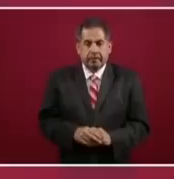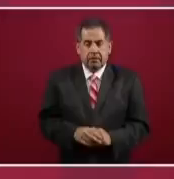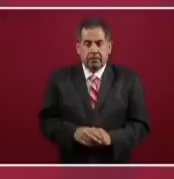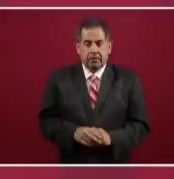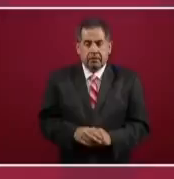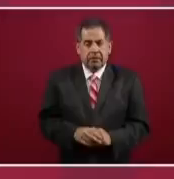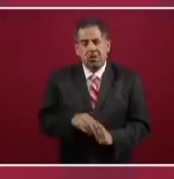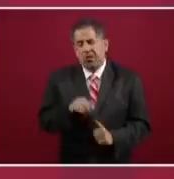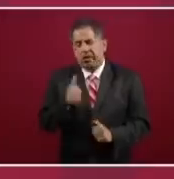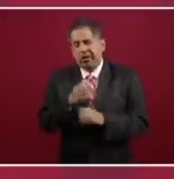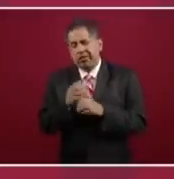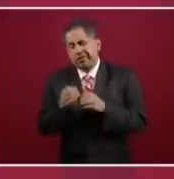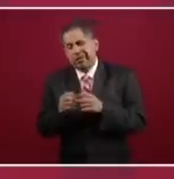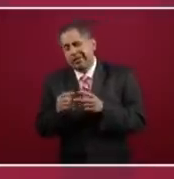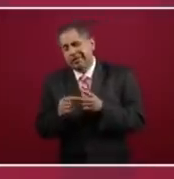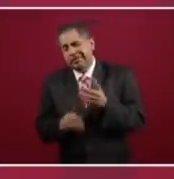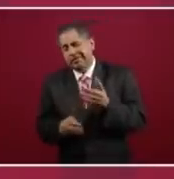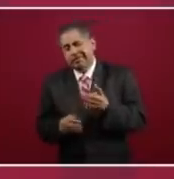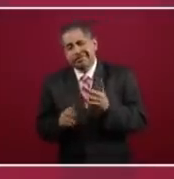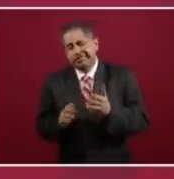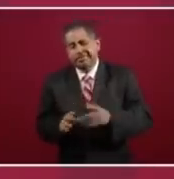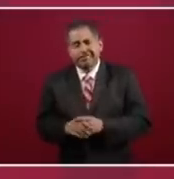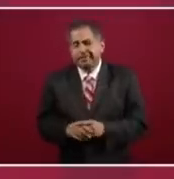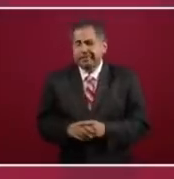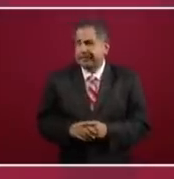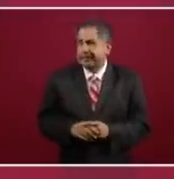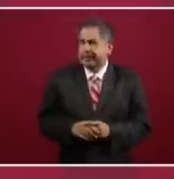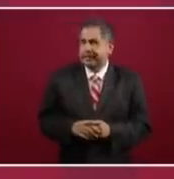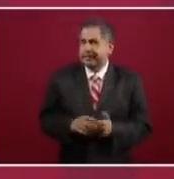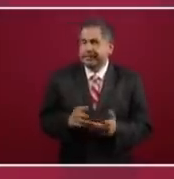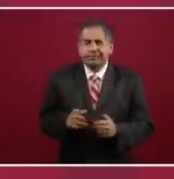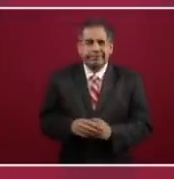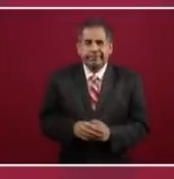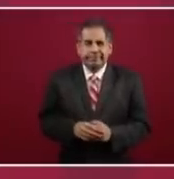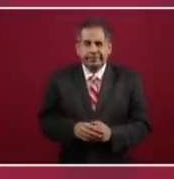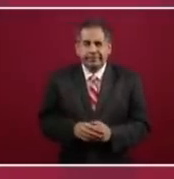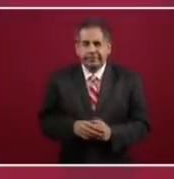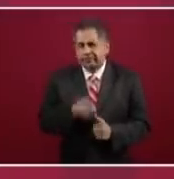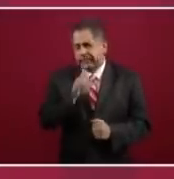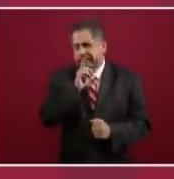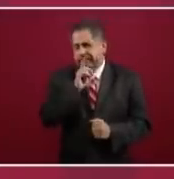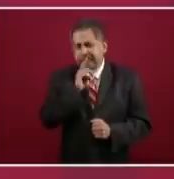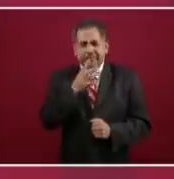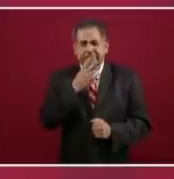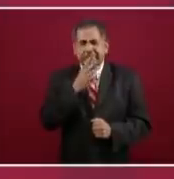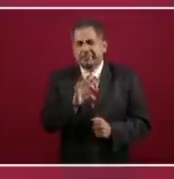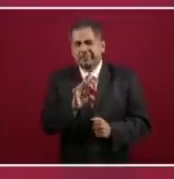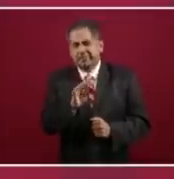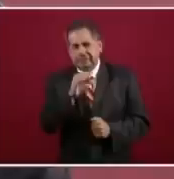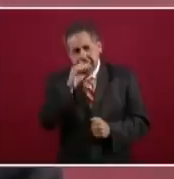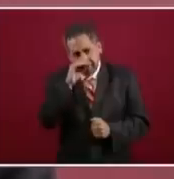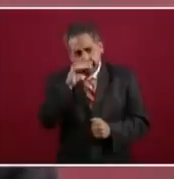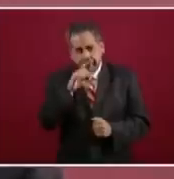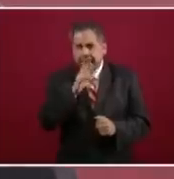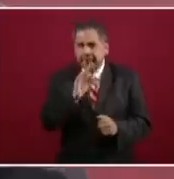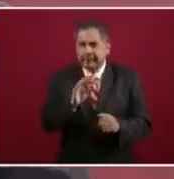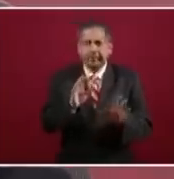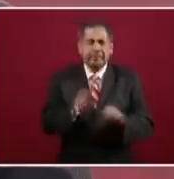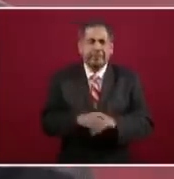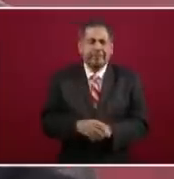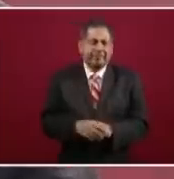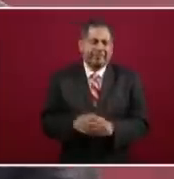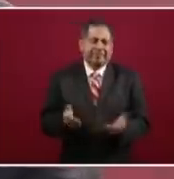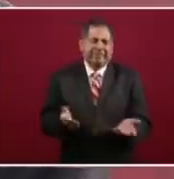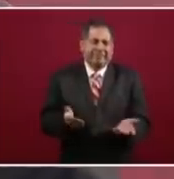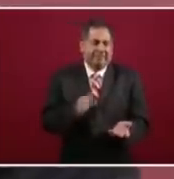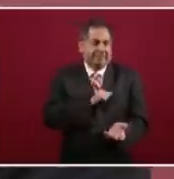lo demás es realmente menor y me skin